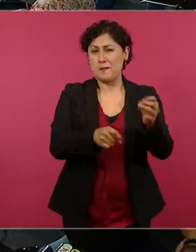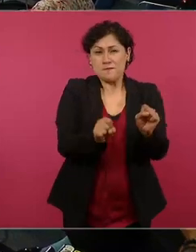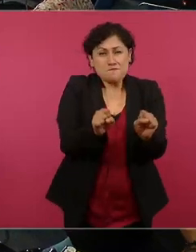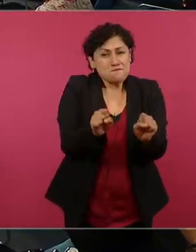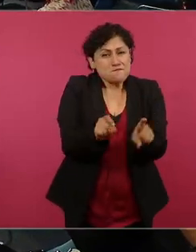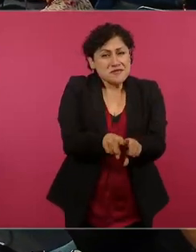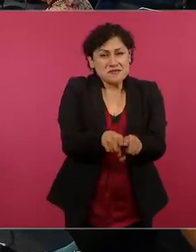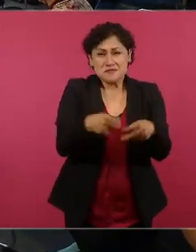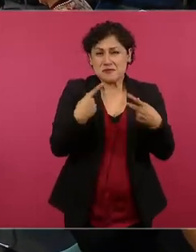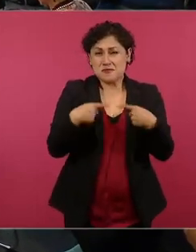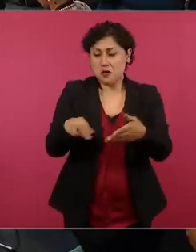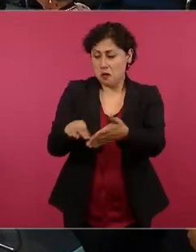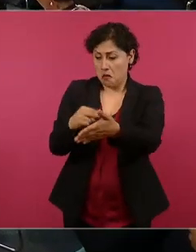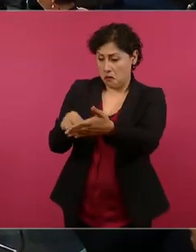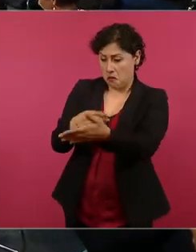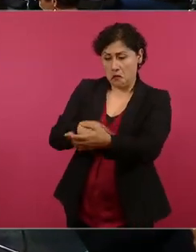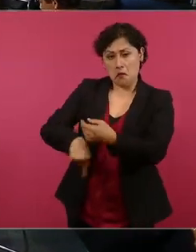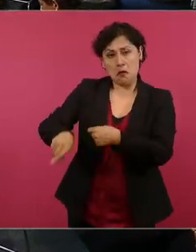Los mismos.